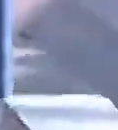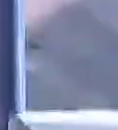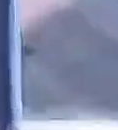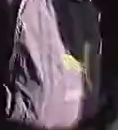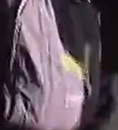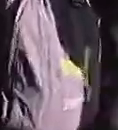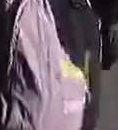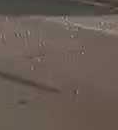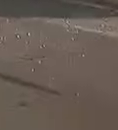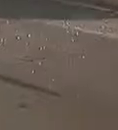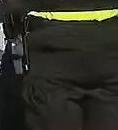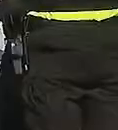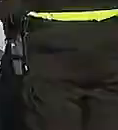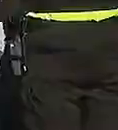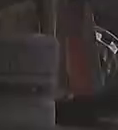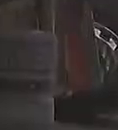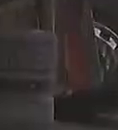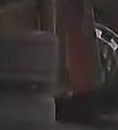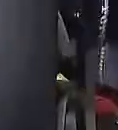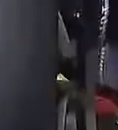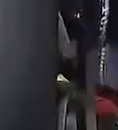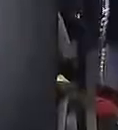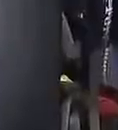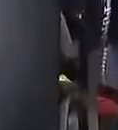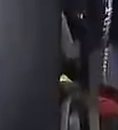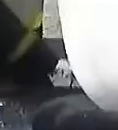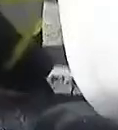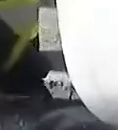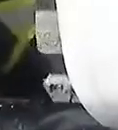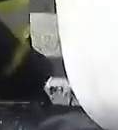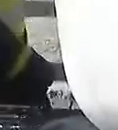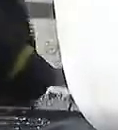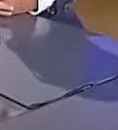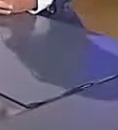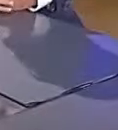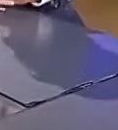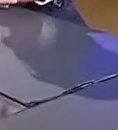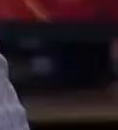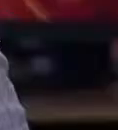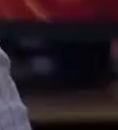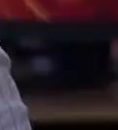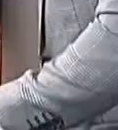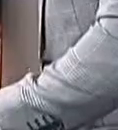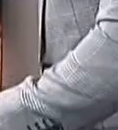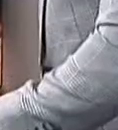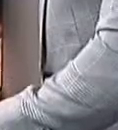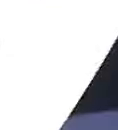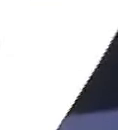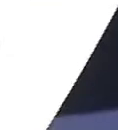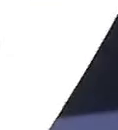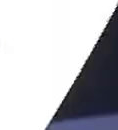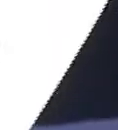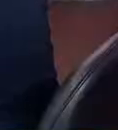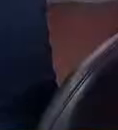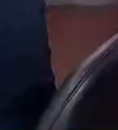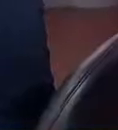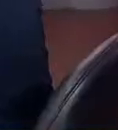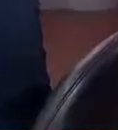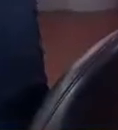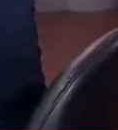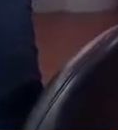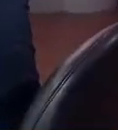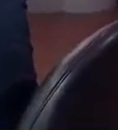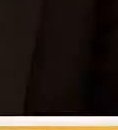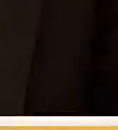Lo que está pasando, lo reportamos en vivo. Es un bus que se ha volcado. Hacemos las preguntas en busca de las respuestas que